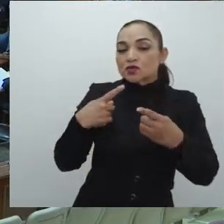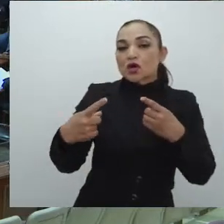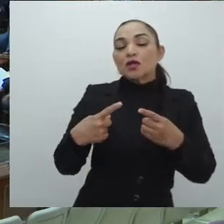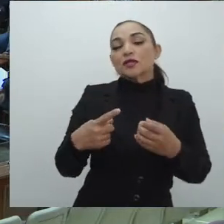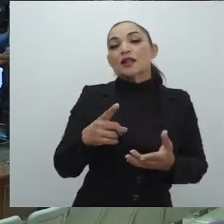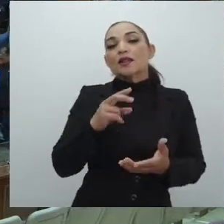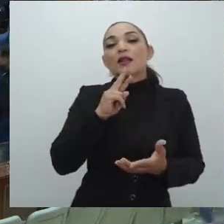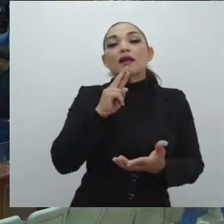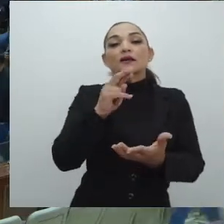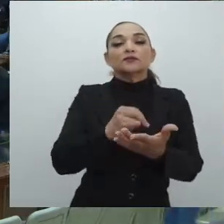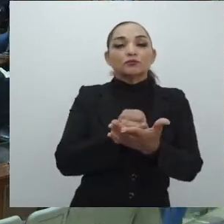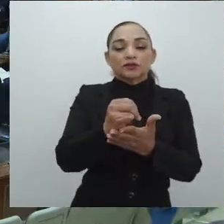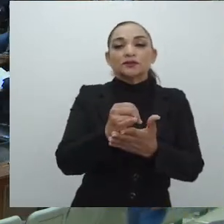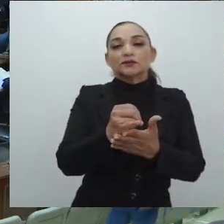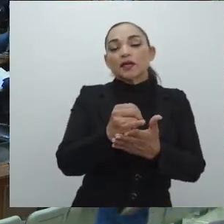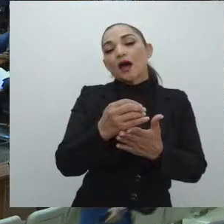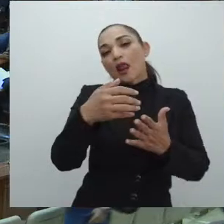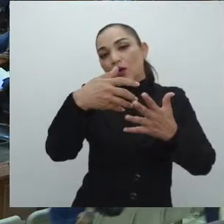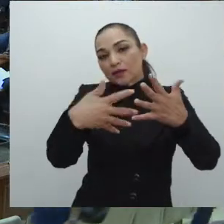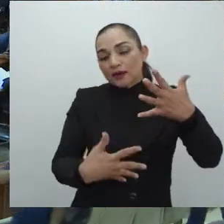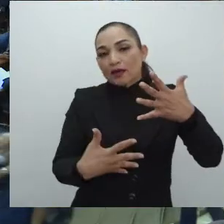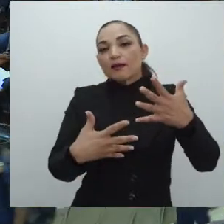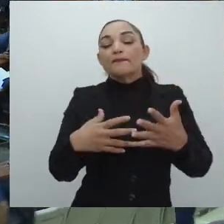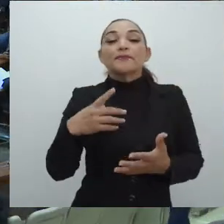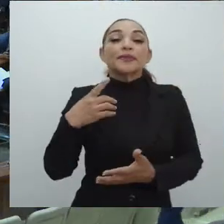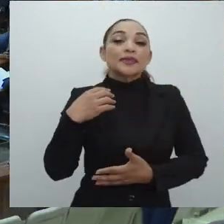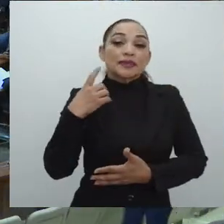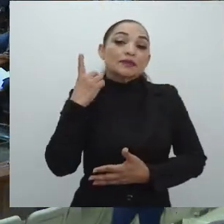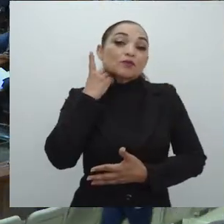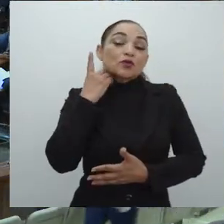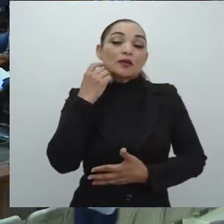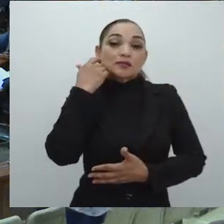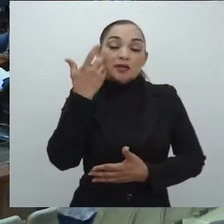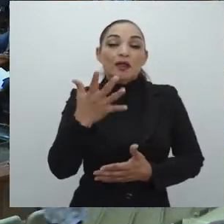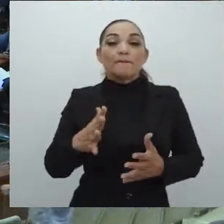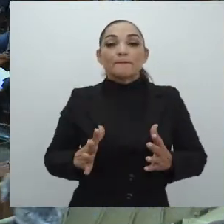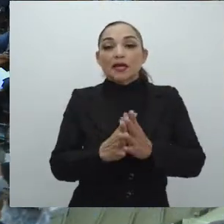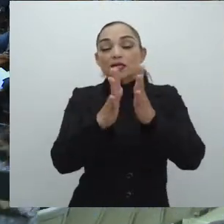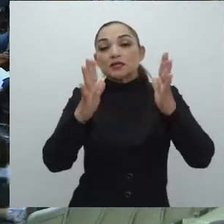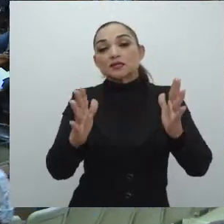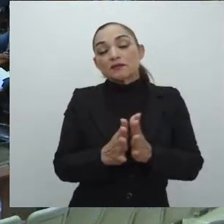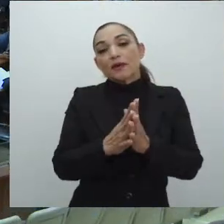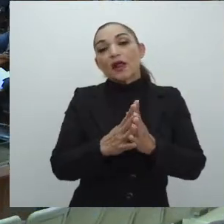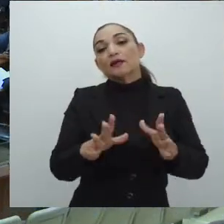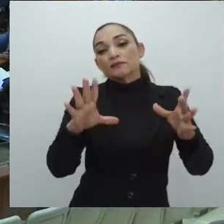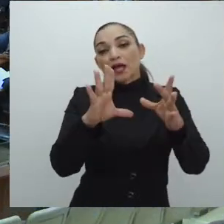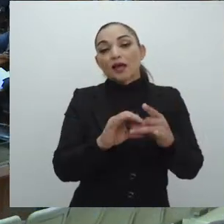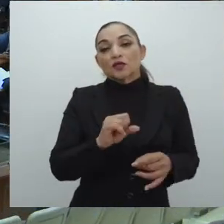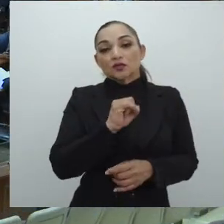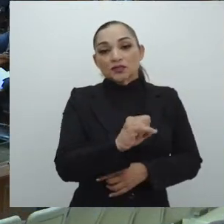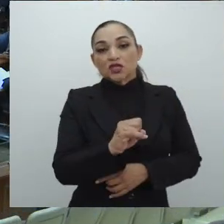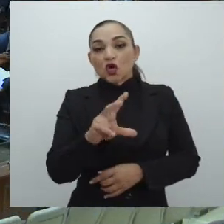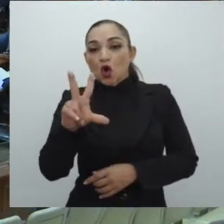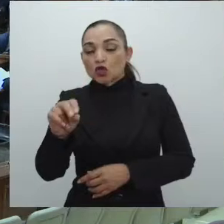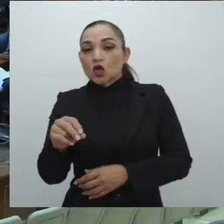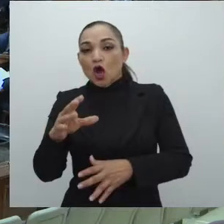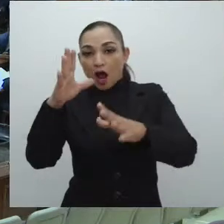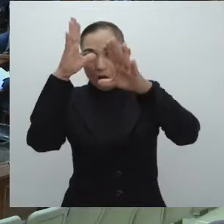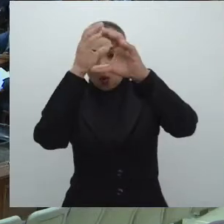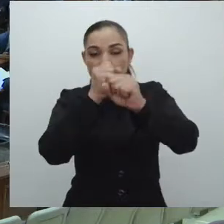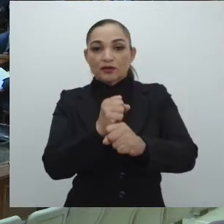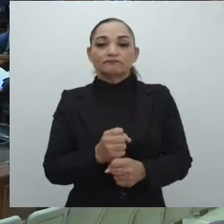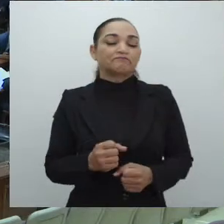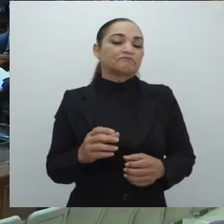Las diputadas y los diputados que deseen intervenir en la discusión deberán anotarse previamente indicando si es a favor o en contra. No